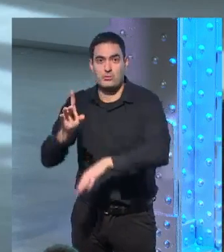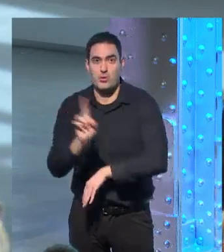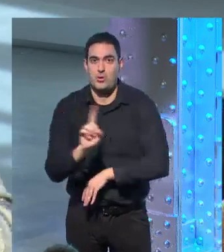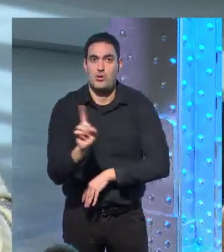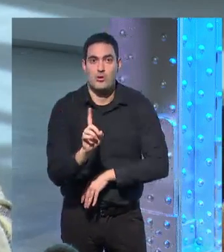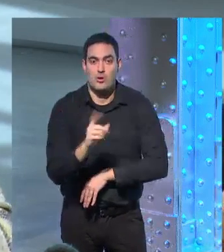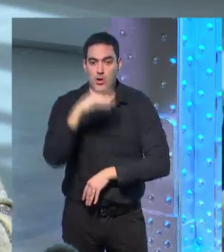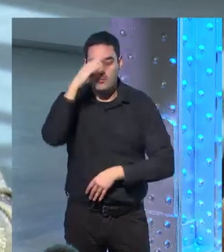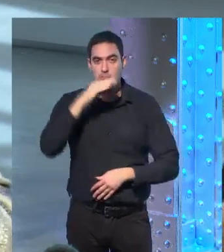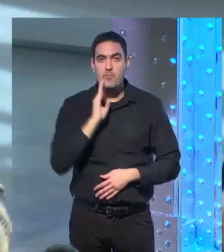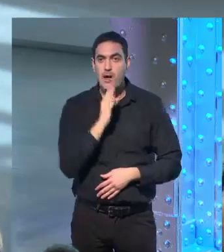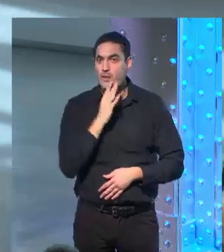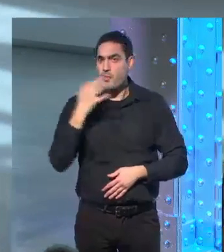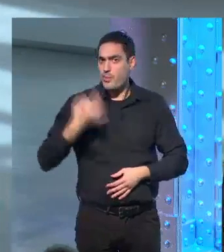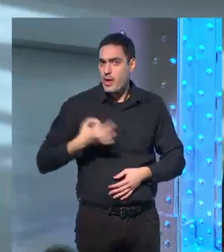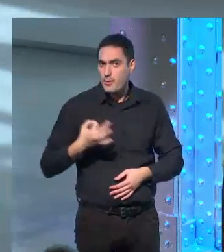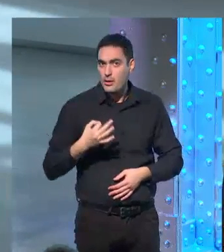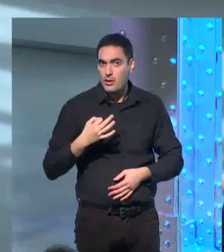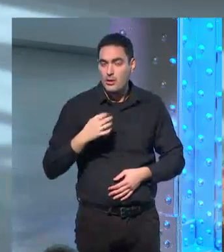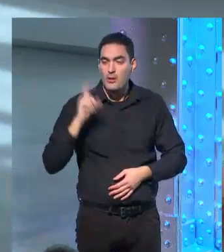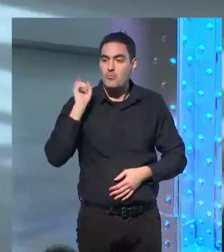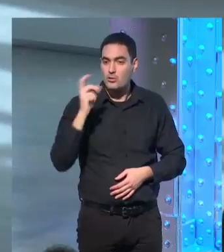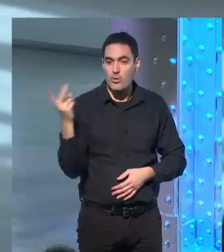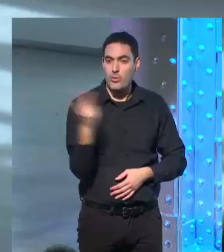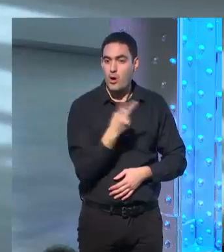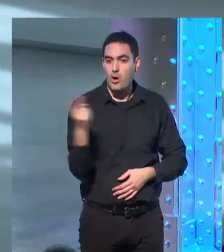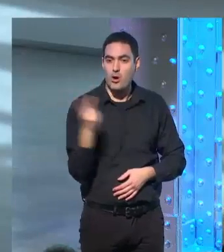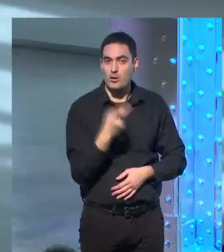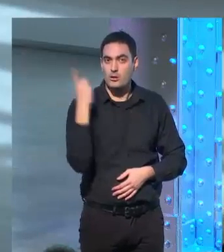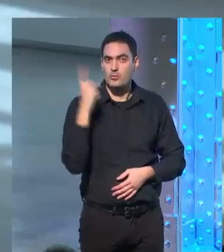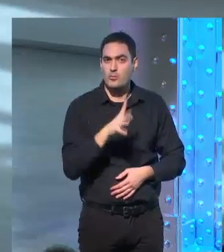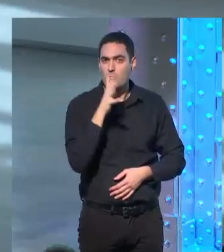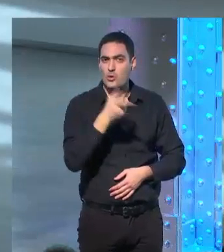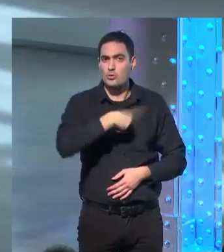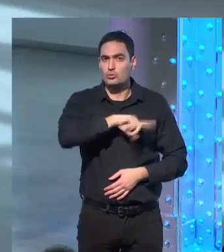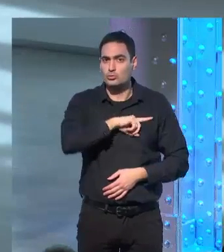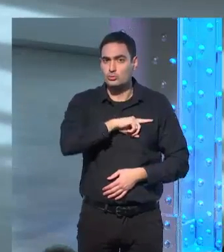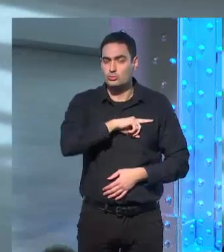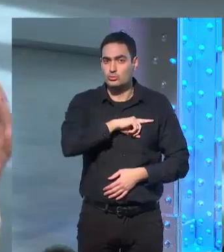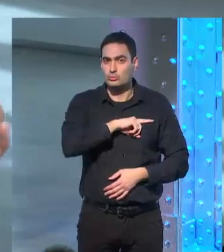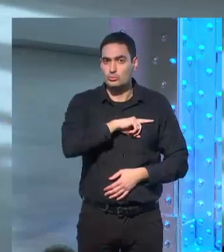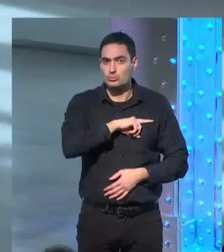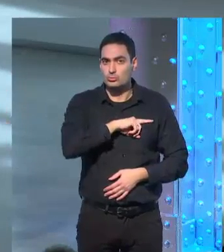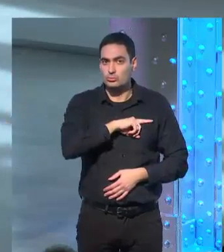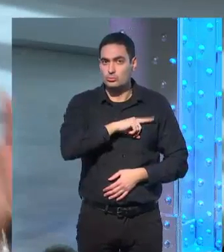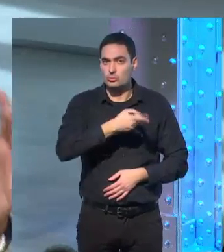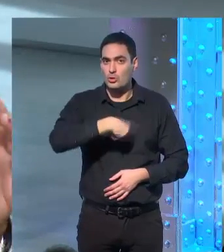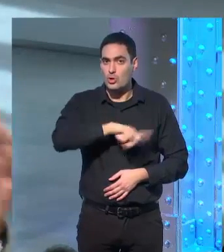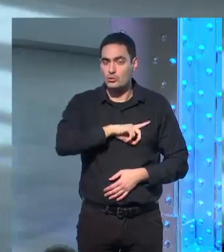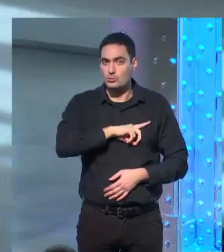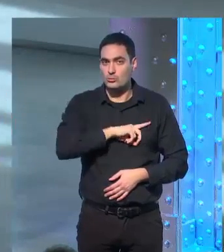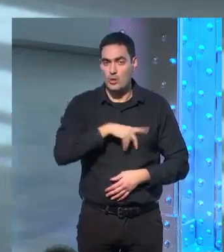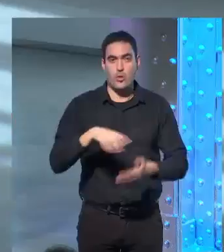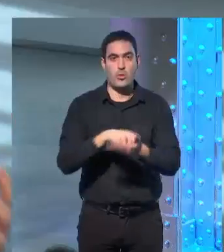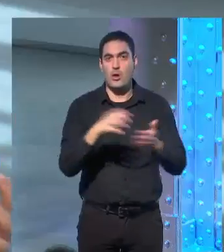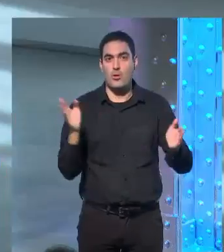tenemos que los padres tenemos y los maestros, los dos, porque nosotros tenemos que, sin ningún lugar